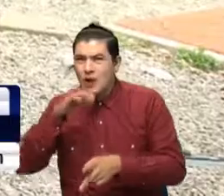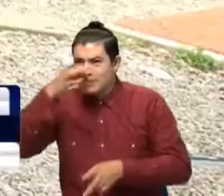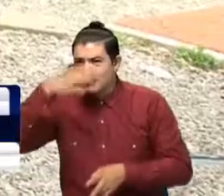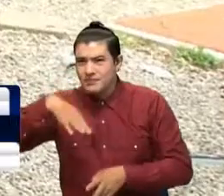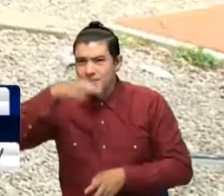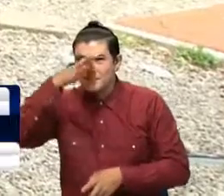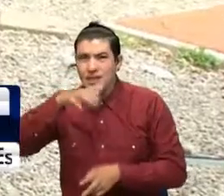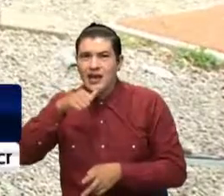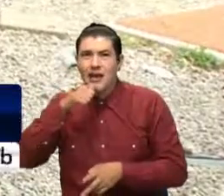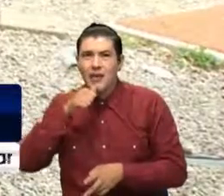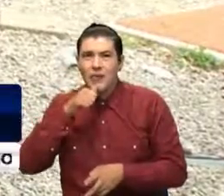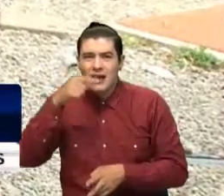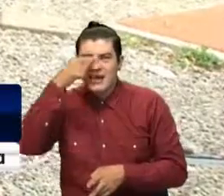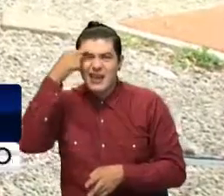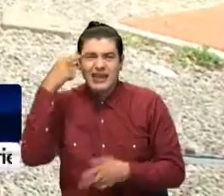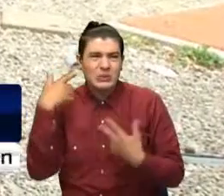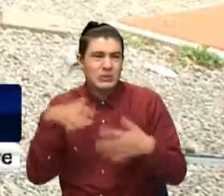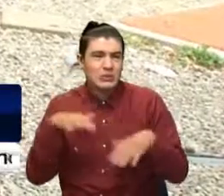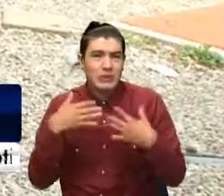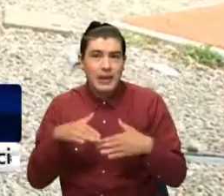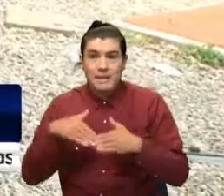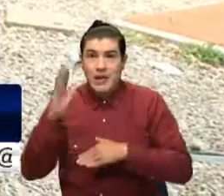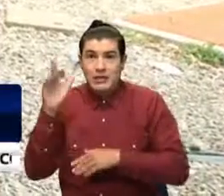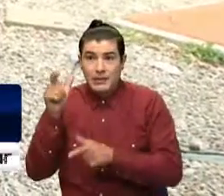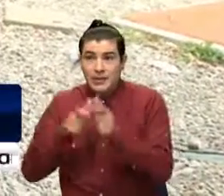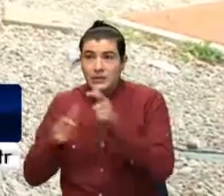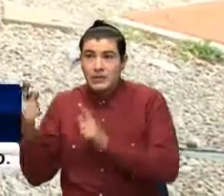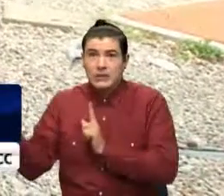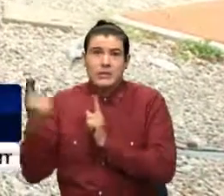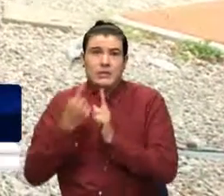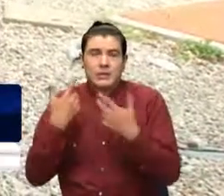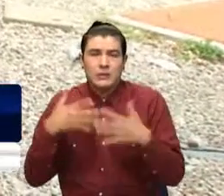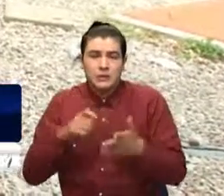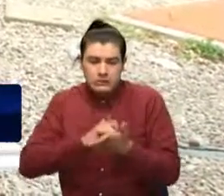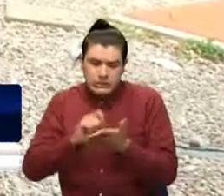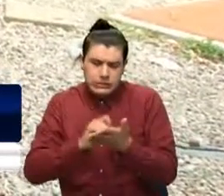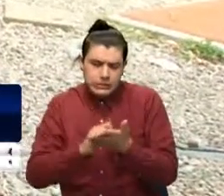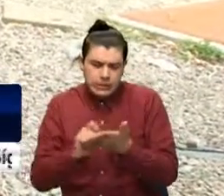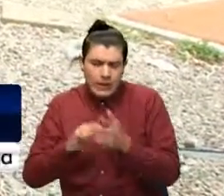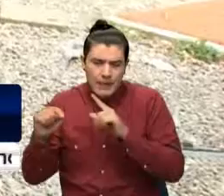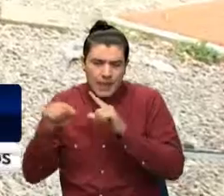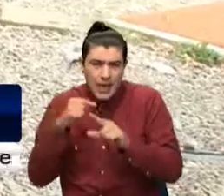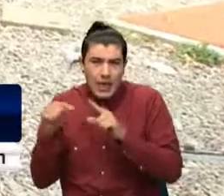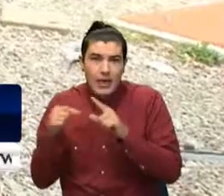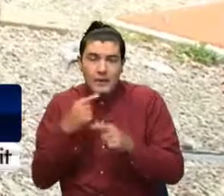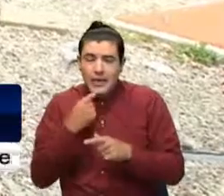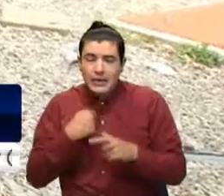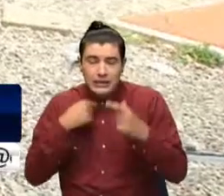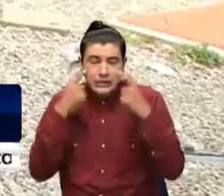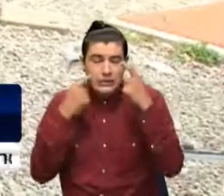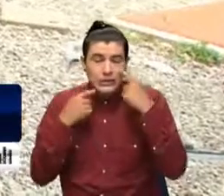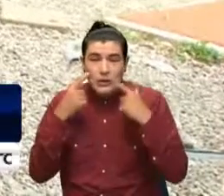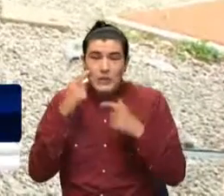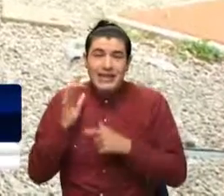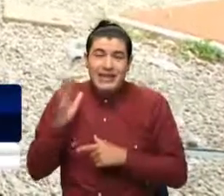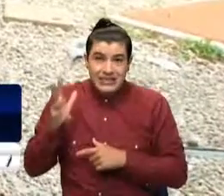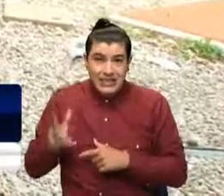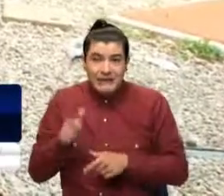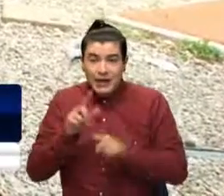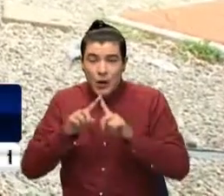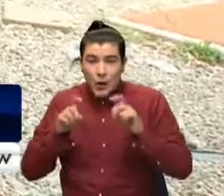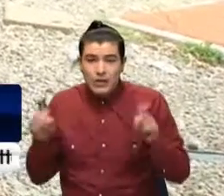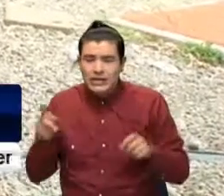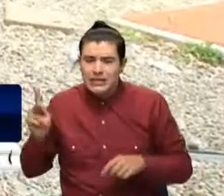sea, qué tristeza. Más de uno llegó y me escribían llorando. Me decían, no, ahorita fue terrible y el camino